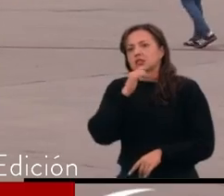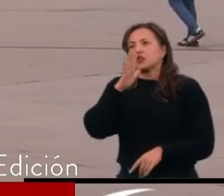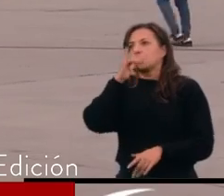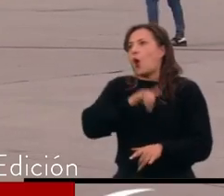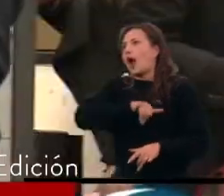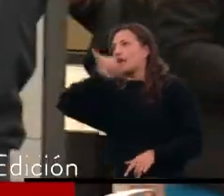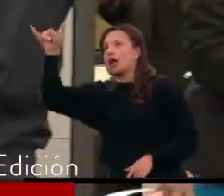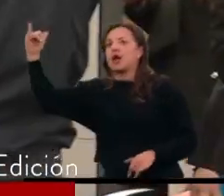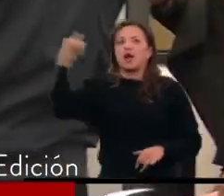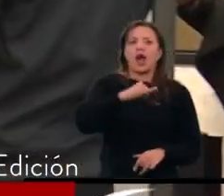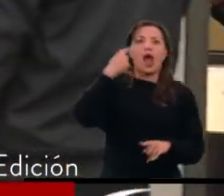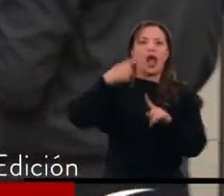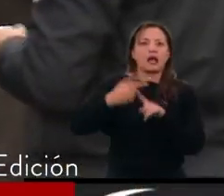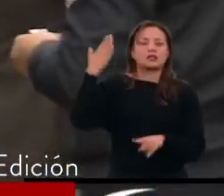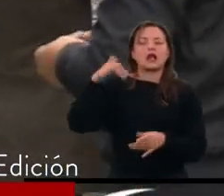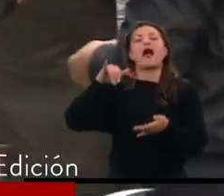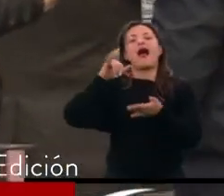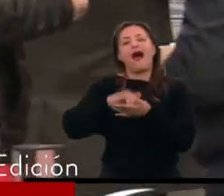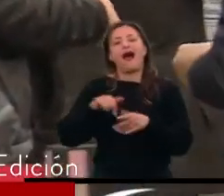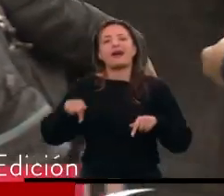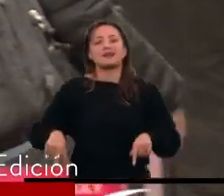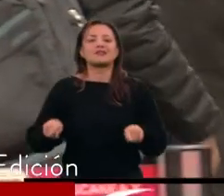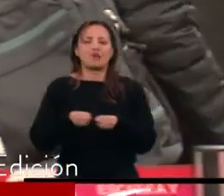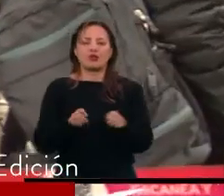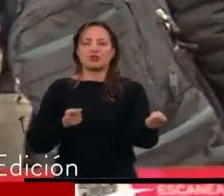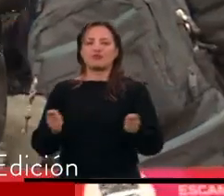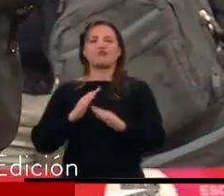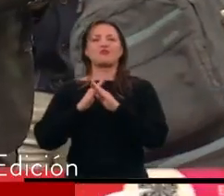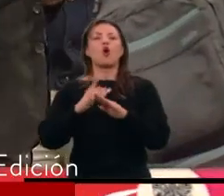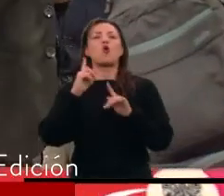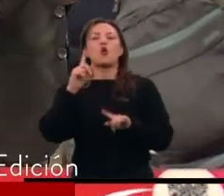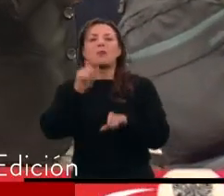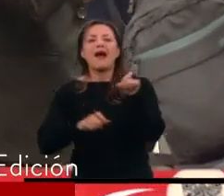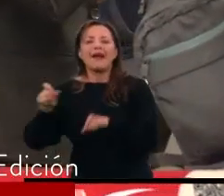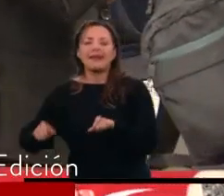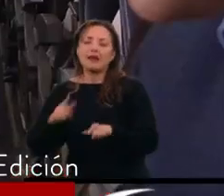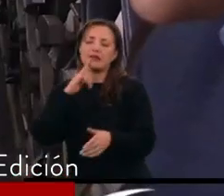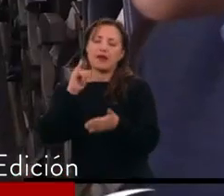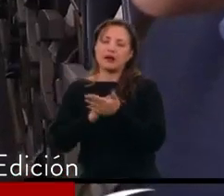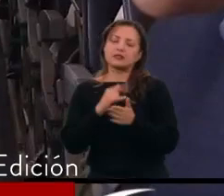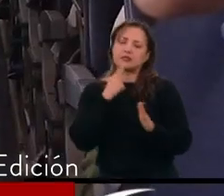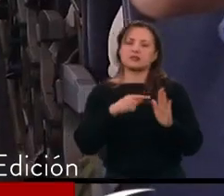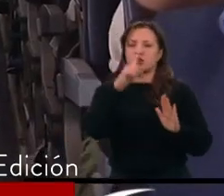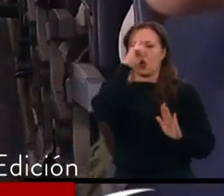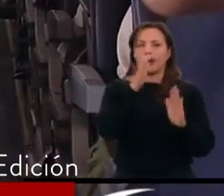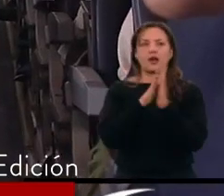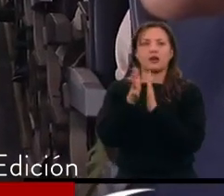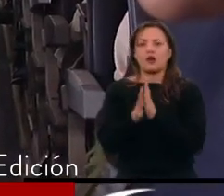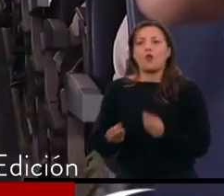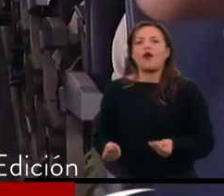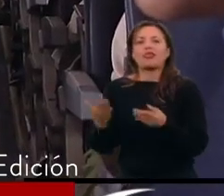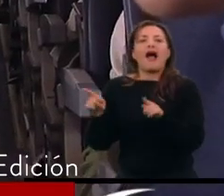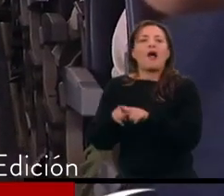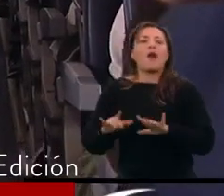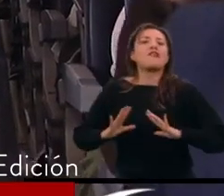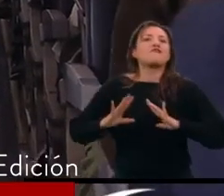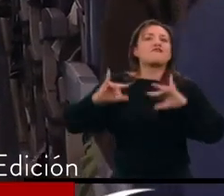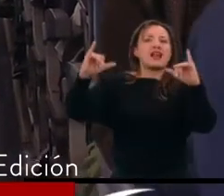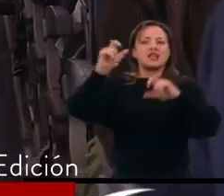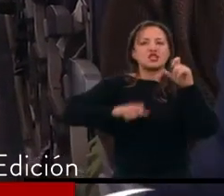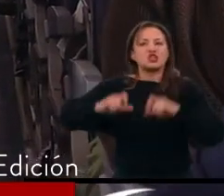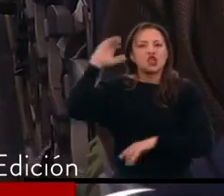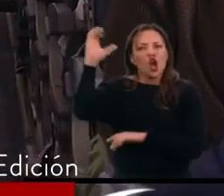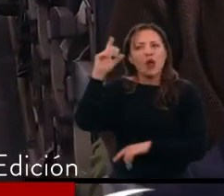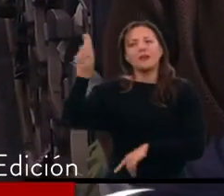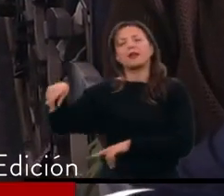vuelos entre los dos países por eso se tomó la medida por la gente dice el gobierno haciendo felices a tantos colombianos